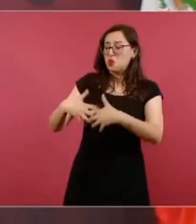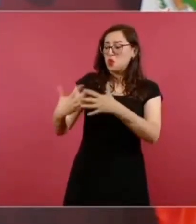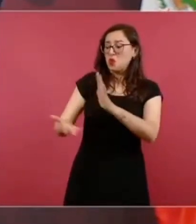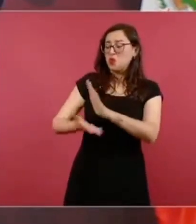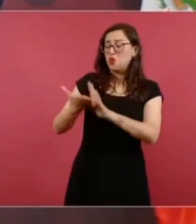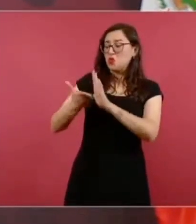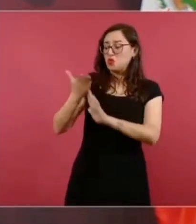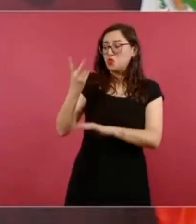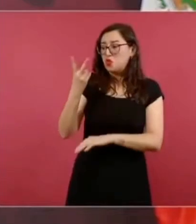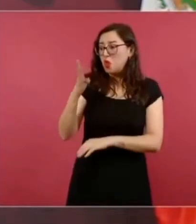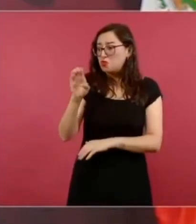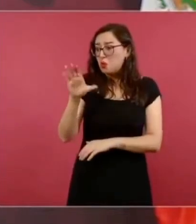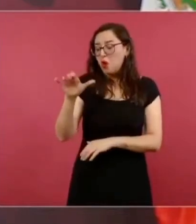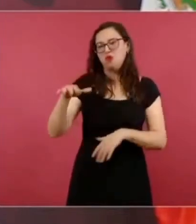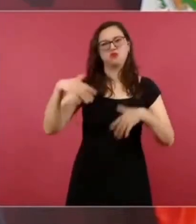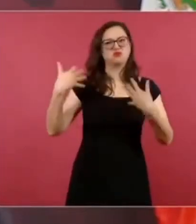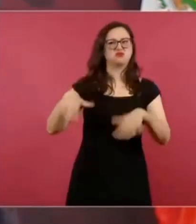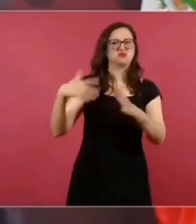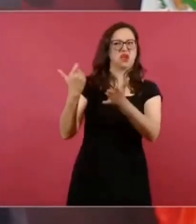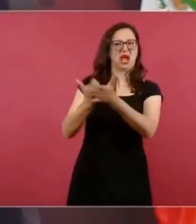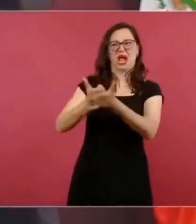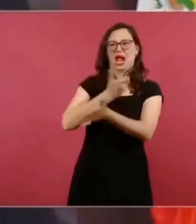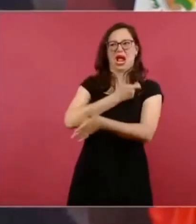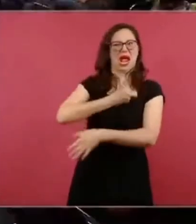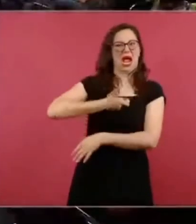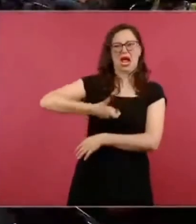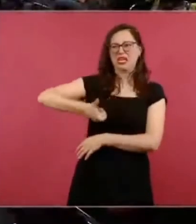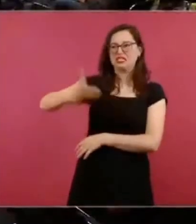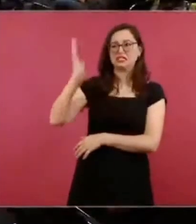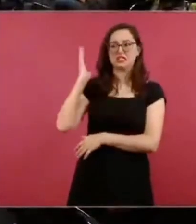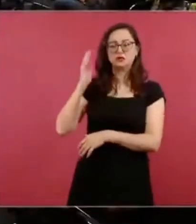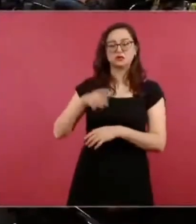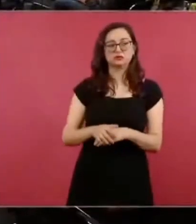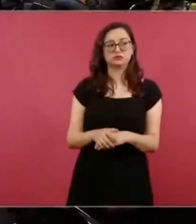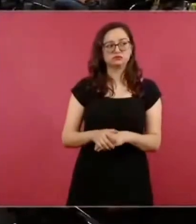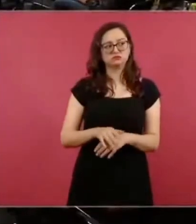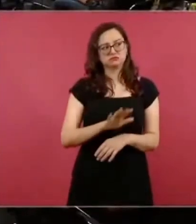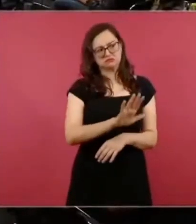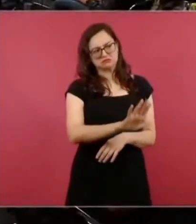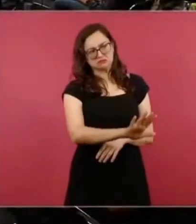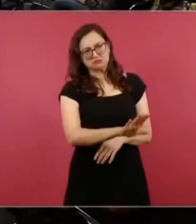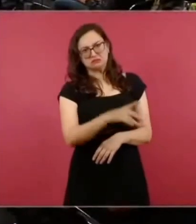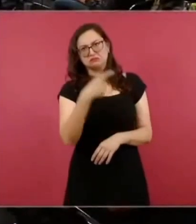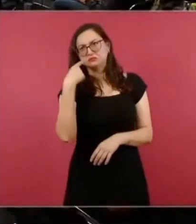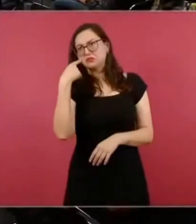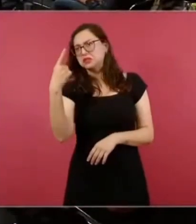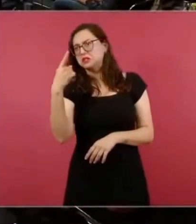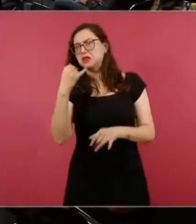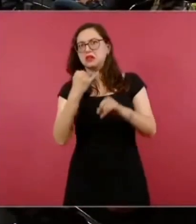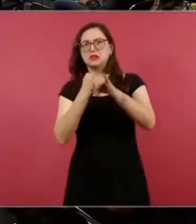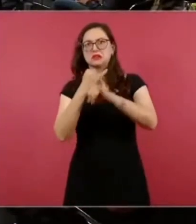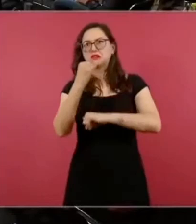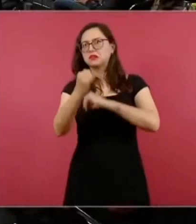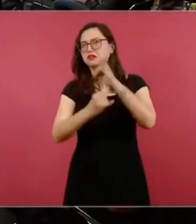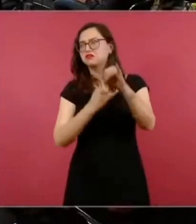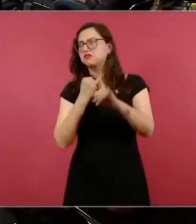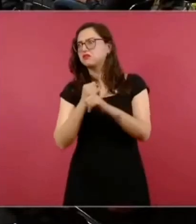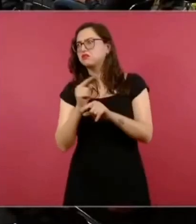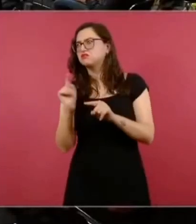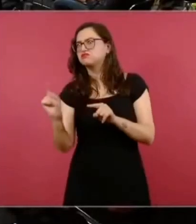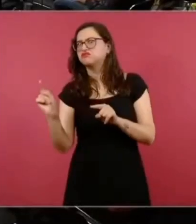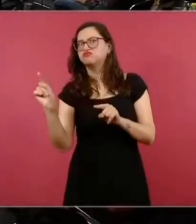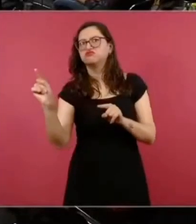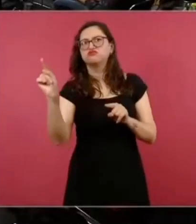son elevadísimos. Aquí se está demostrando que es la refinería que